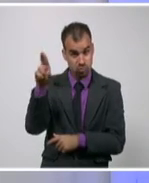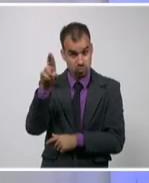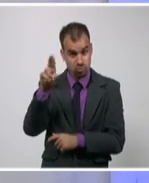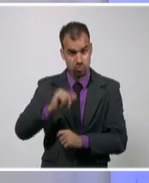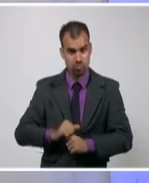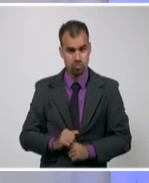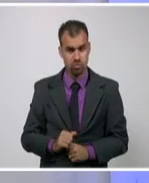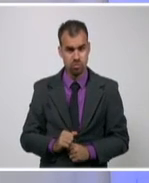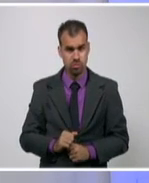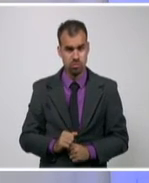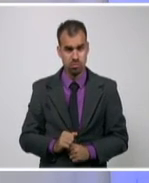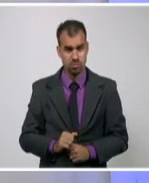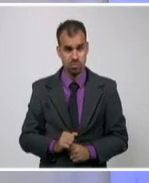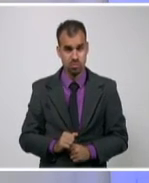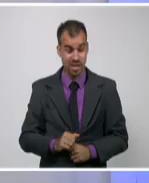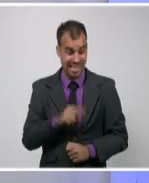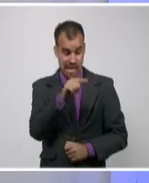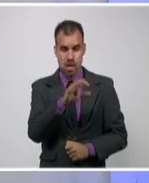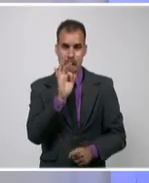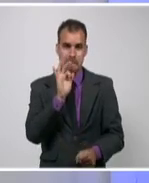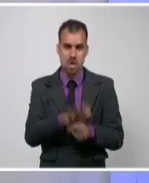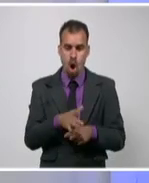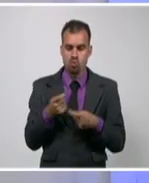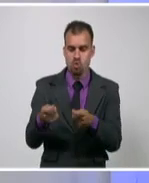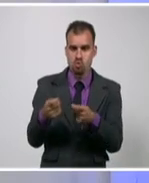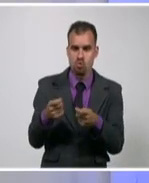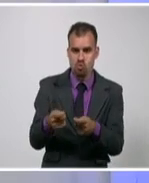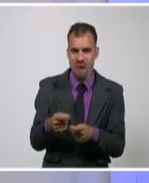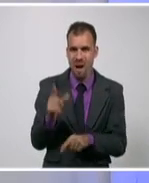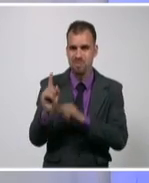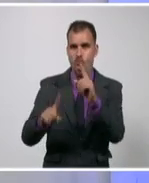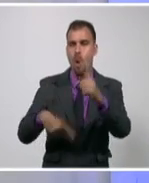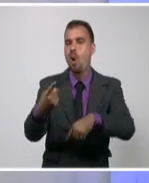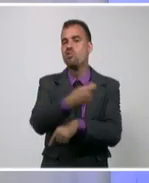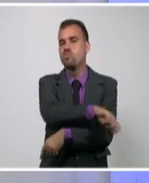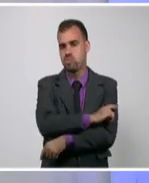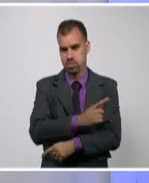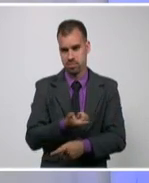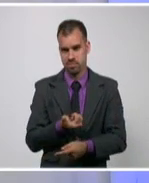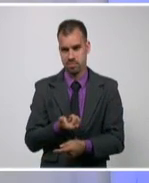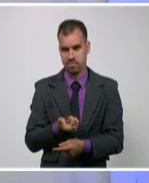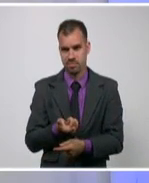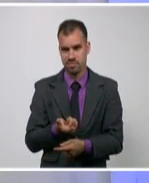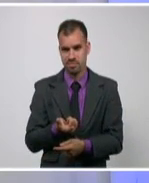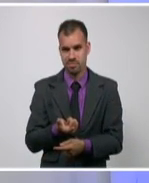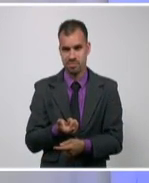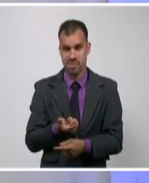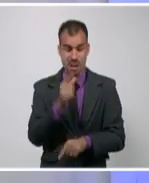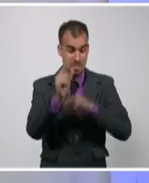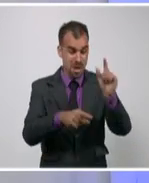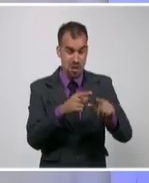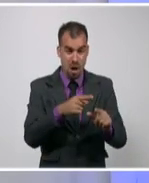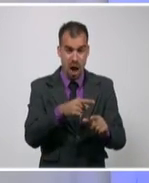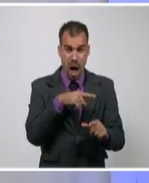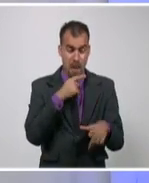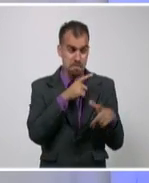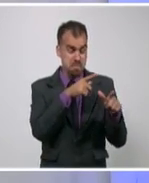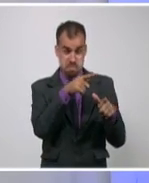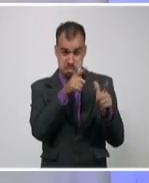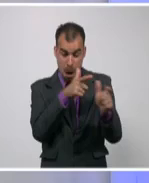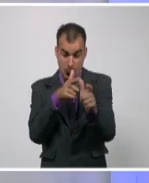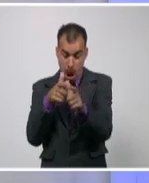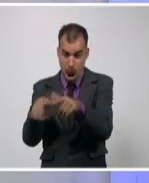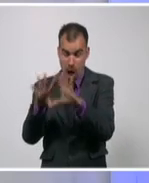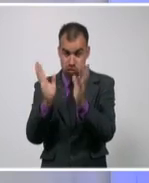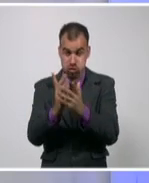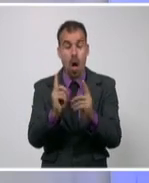en punta de lanza contra el pueblo. Madres perdieron a sus hijos por disparos que salieron de allí. Se orquestaron planes de atentados. En